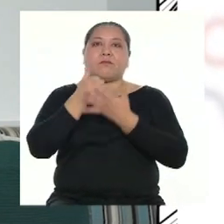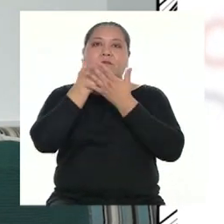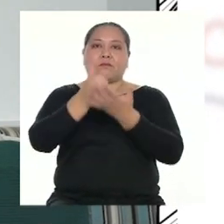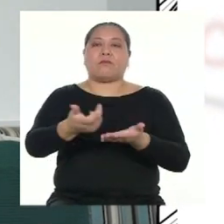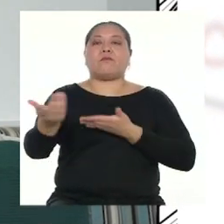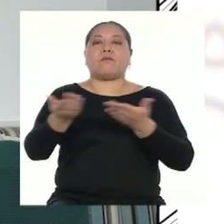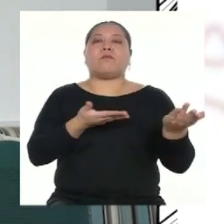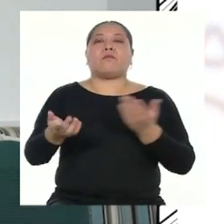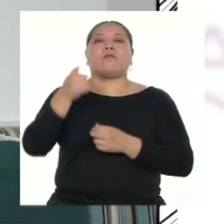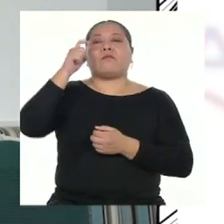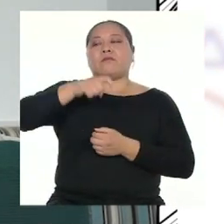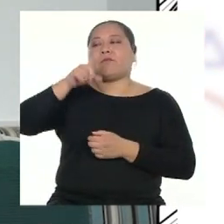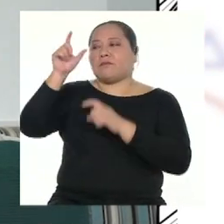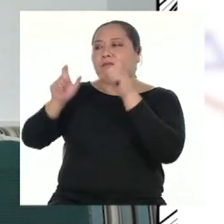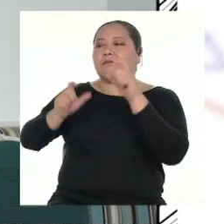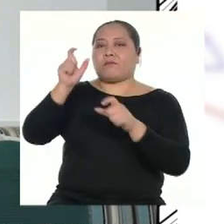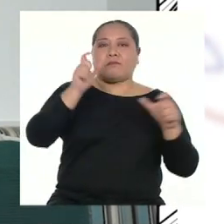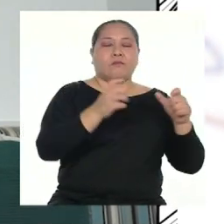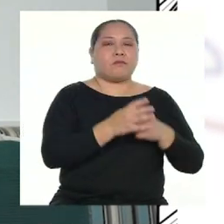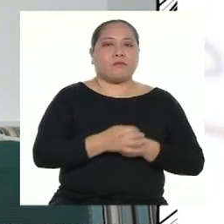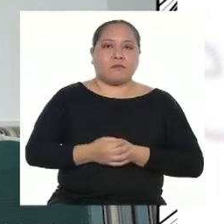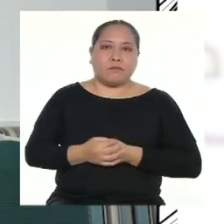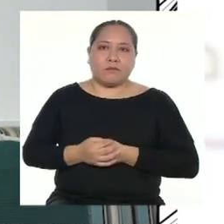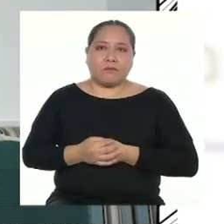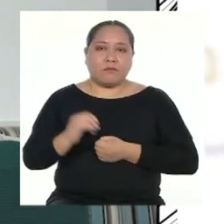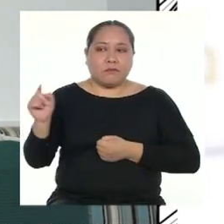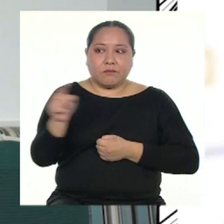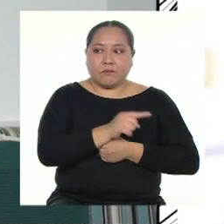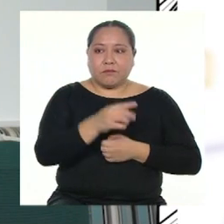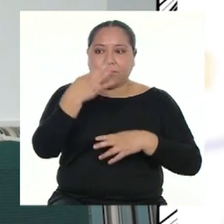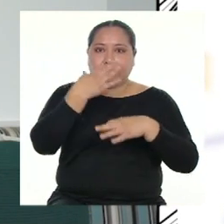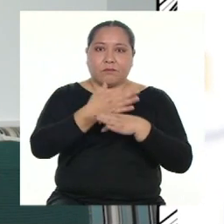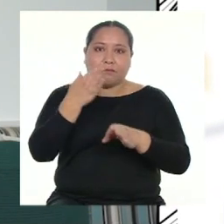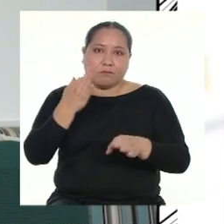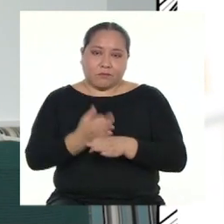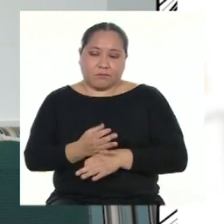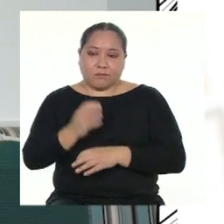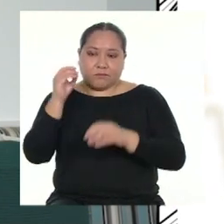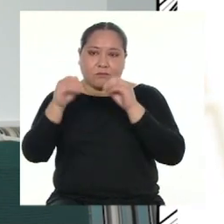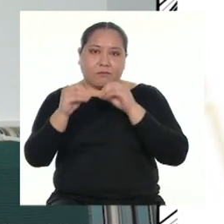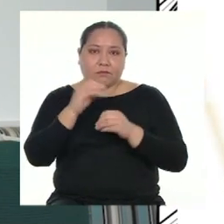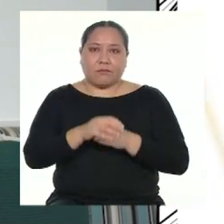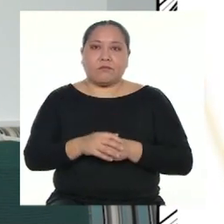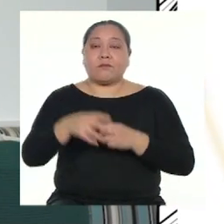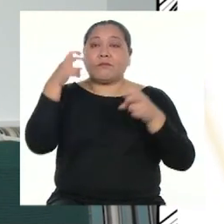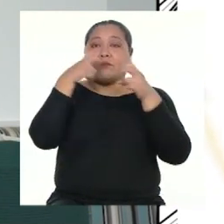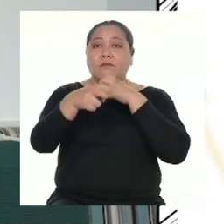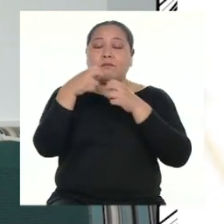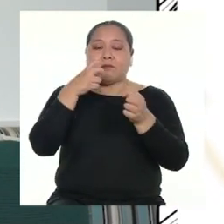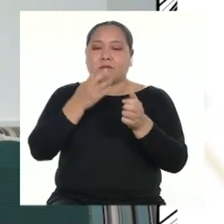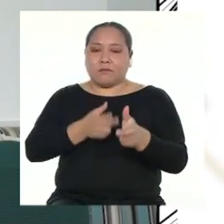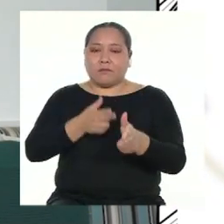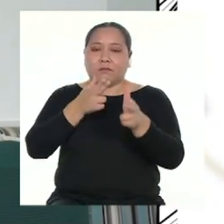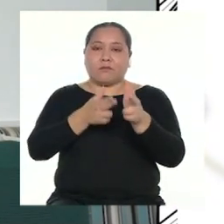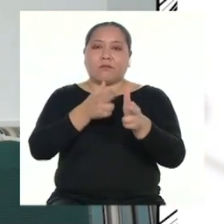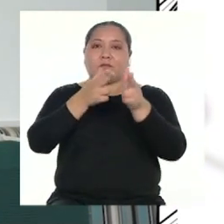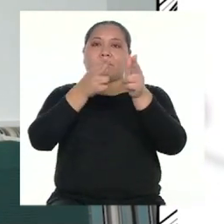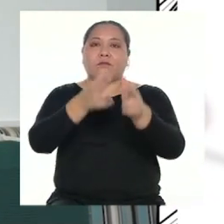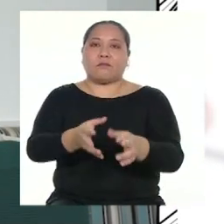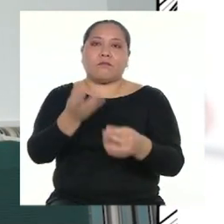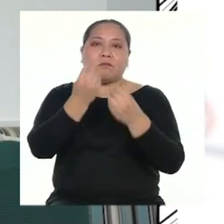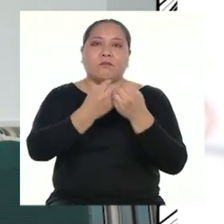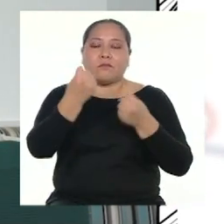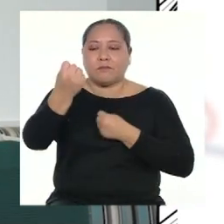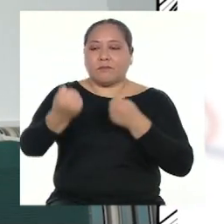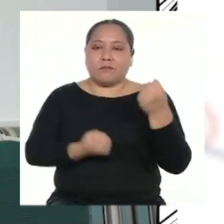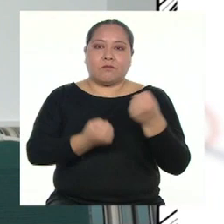atender necesidades de los ciudadanos y de las ciudadanas. Con esas medidas puestas en marcha, el caos vehicular producido principalmente por los